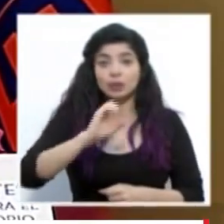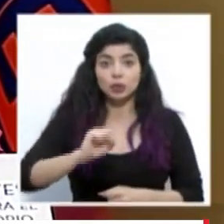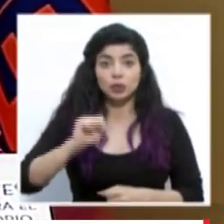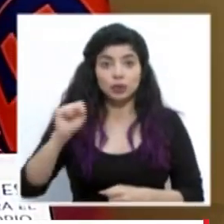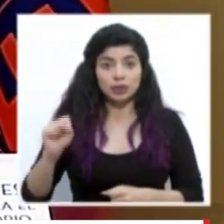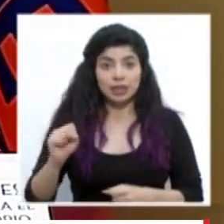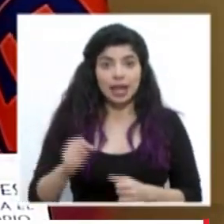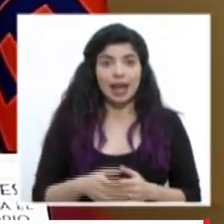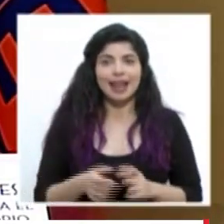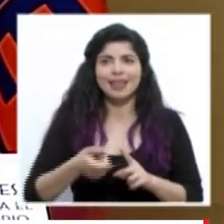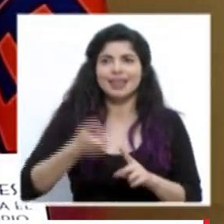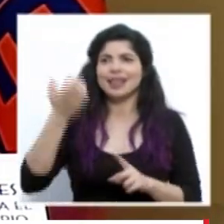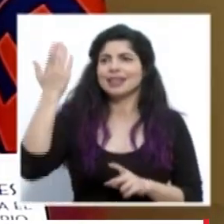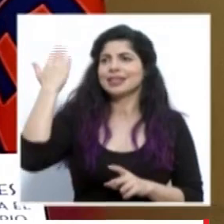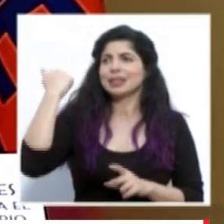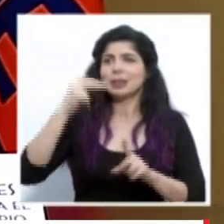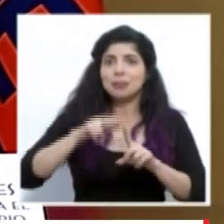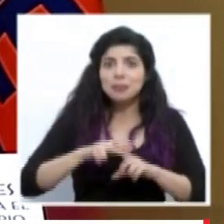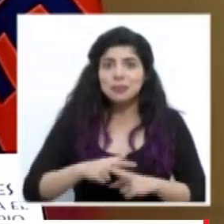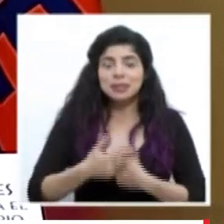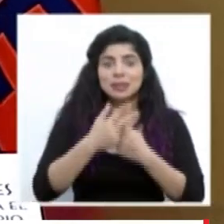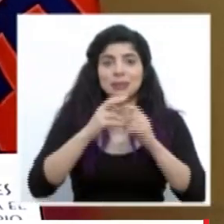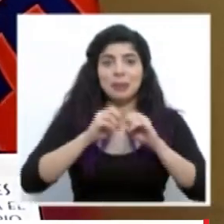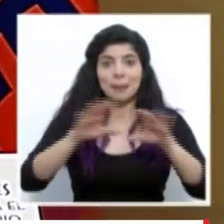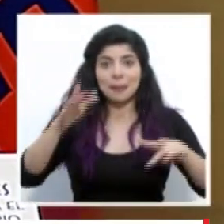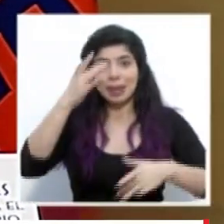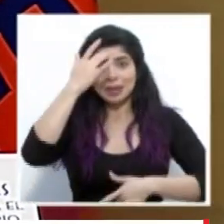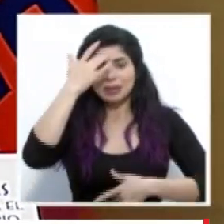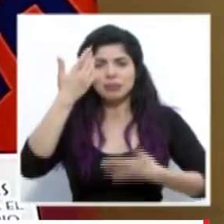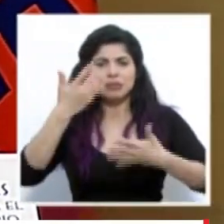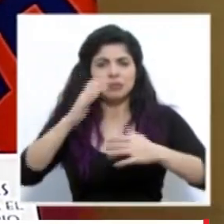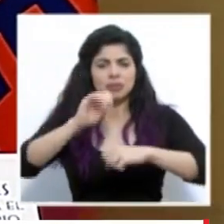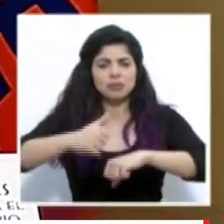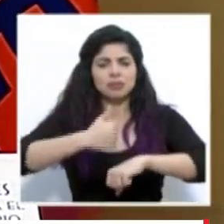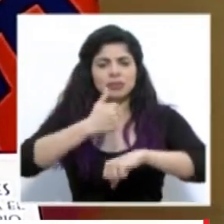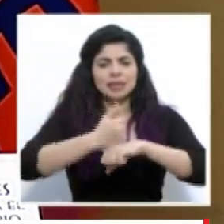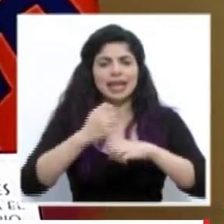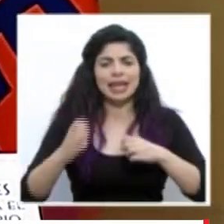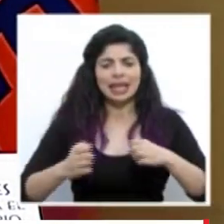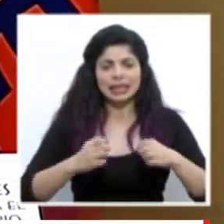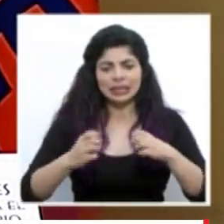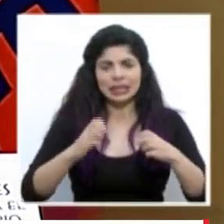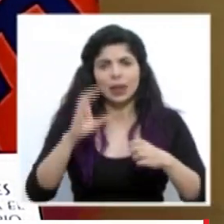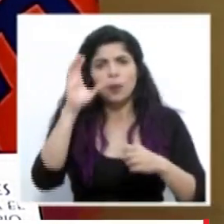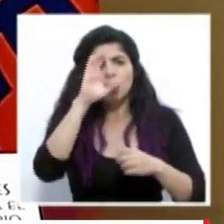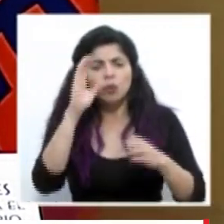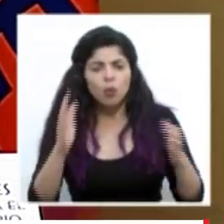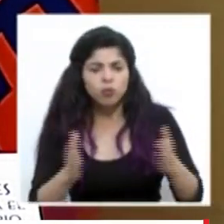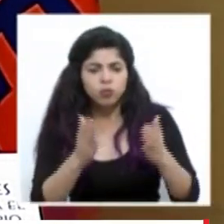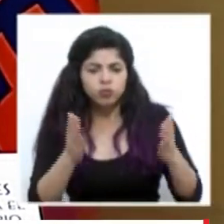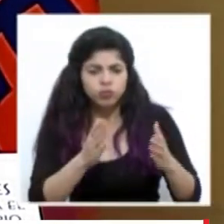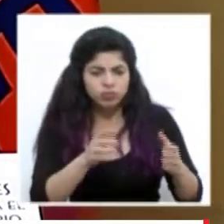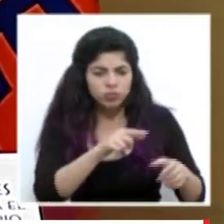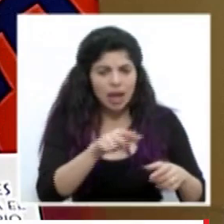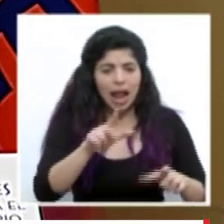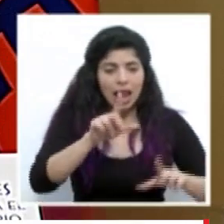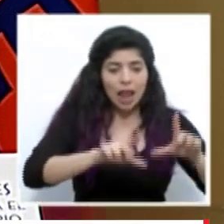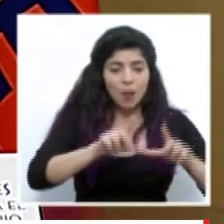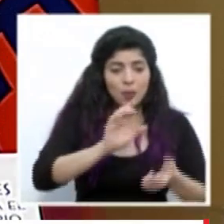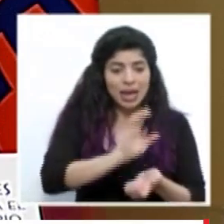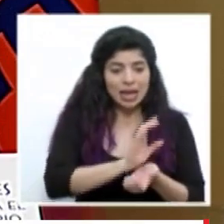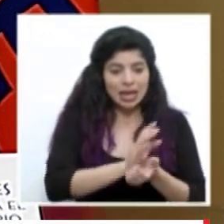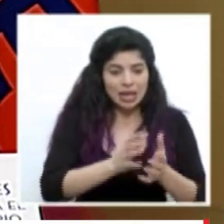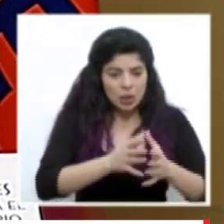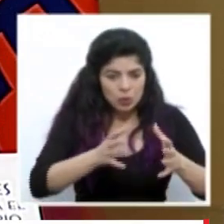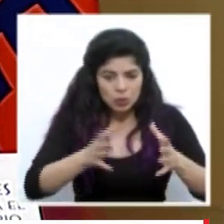Costarricense de Seguro Social, desde que inició la pandemia, estableció una estrategia de fortalecimiento de los laboratorios clínicos. En este